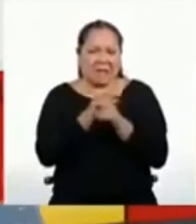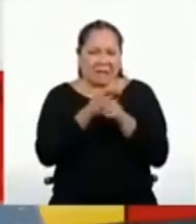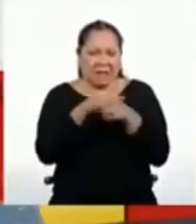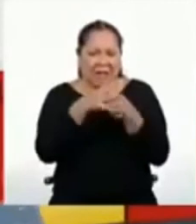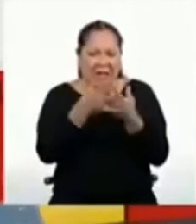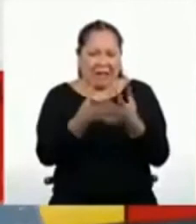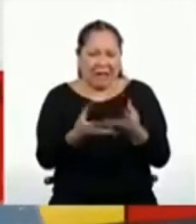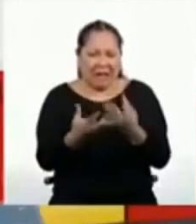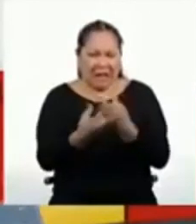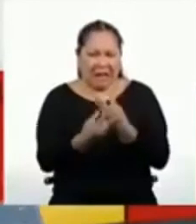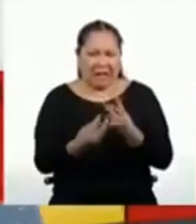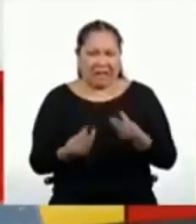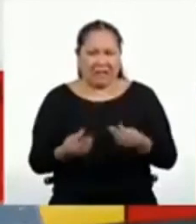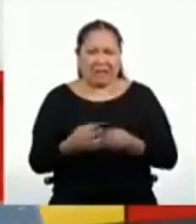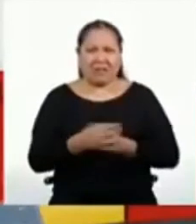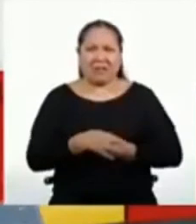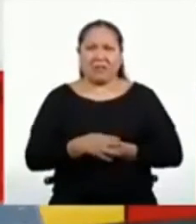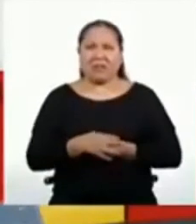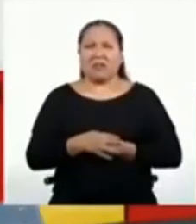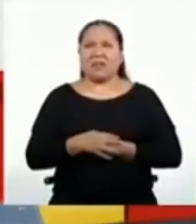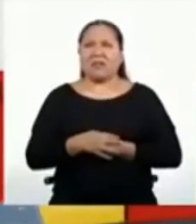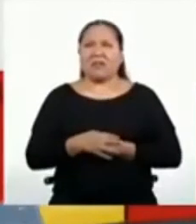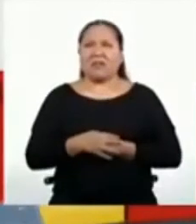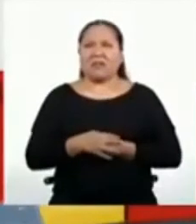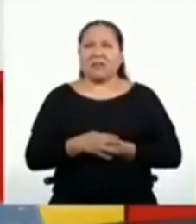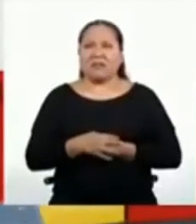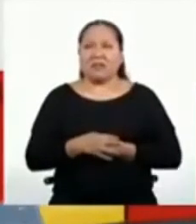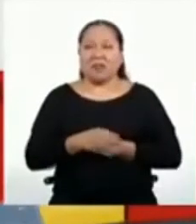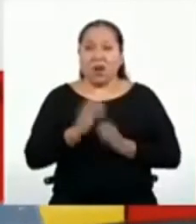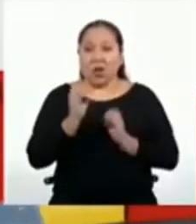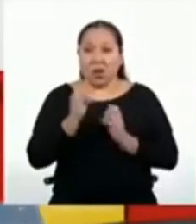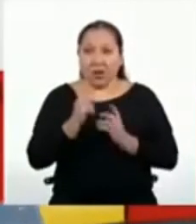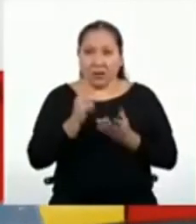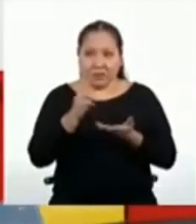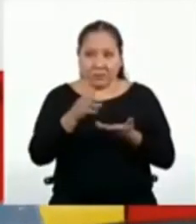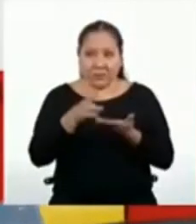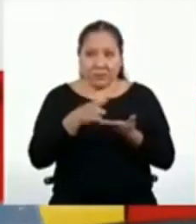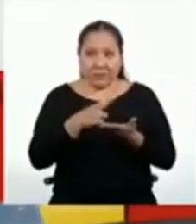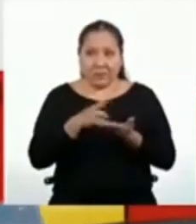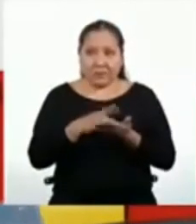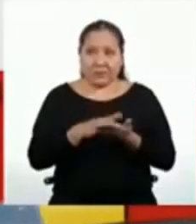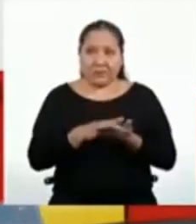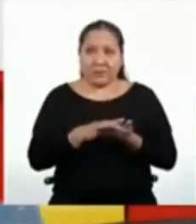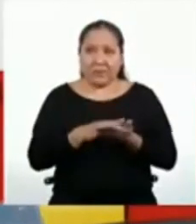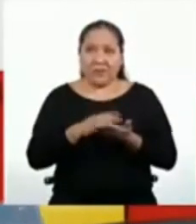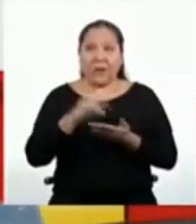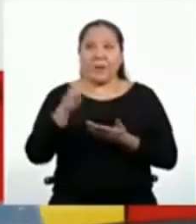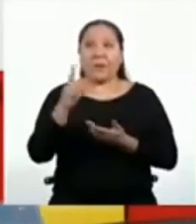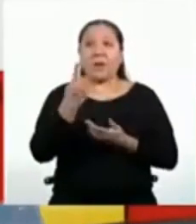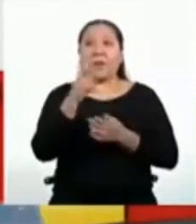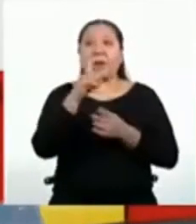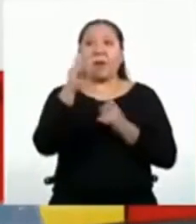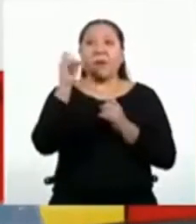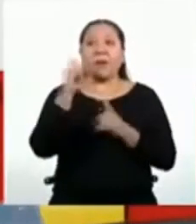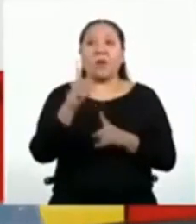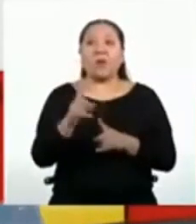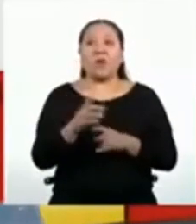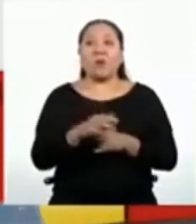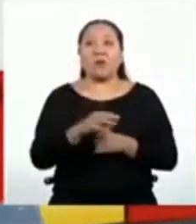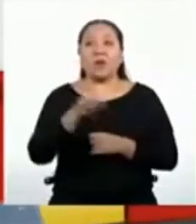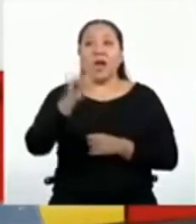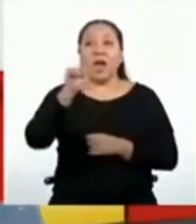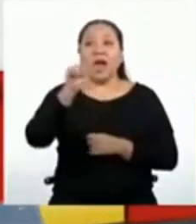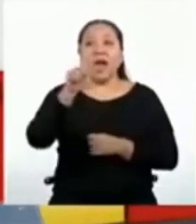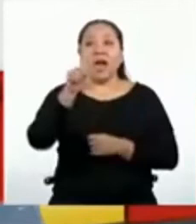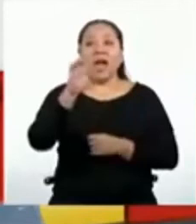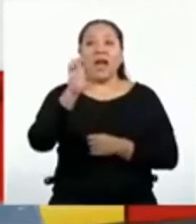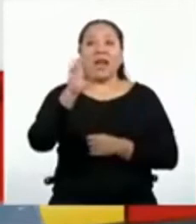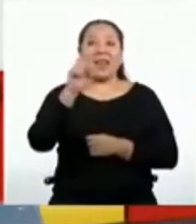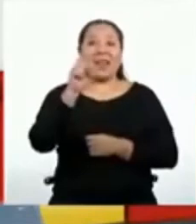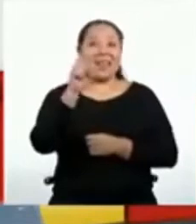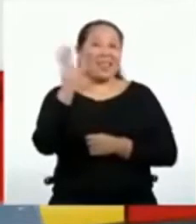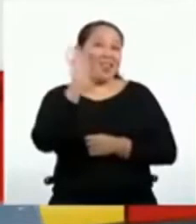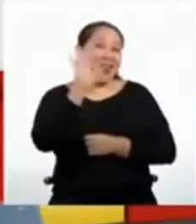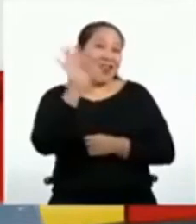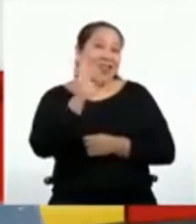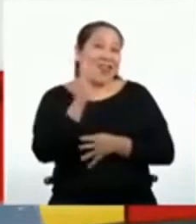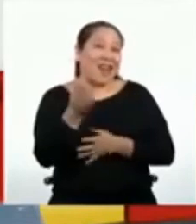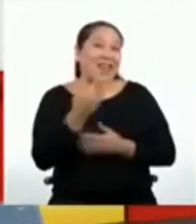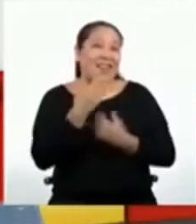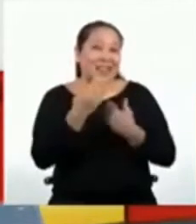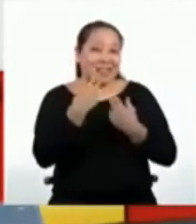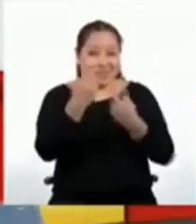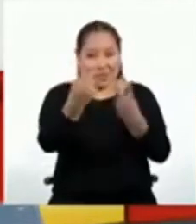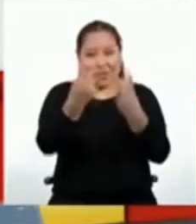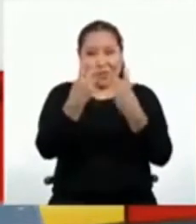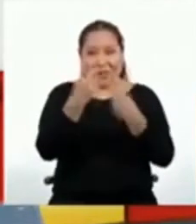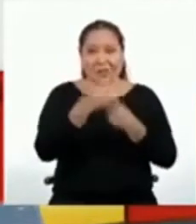cae el castillo! Ok, muy bien. La primera pregunta del día viene de Alex. Hola Alex, gracias por